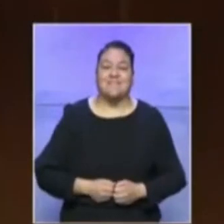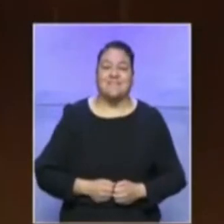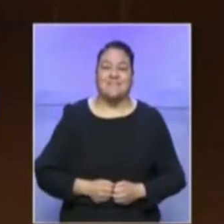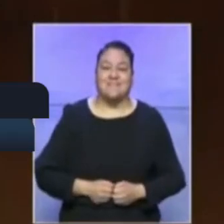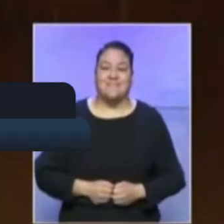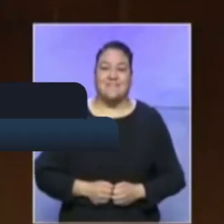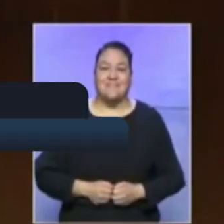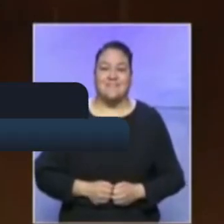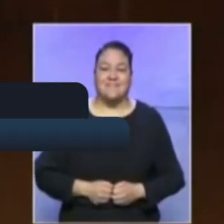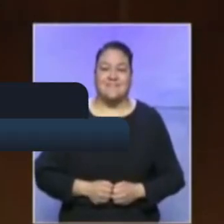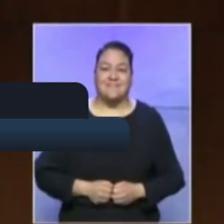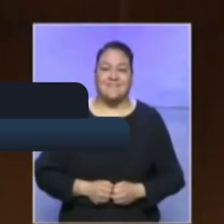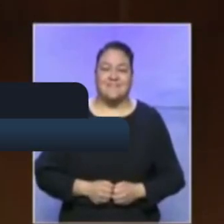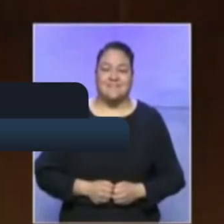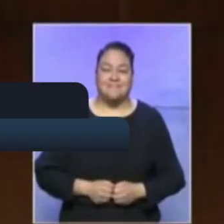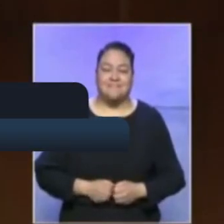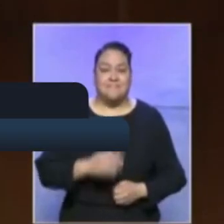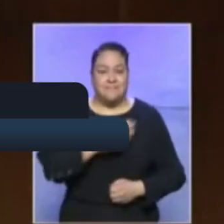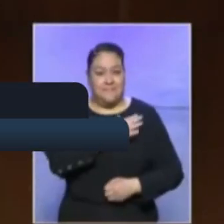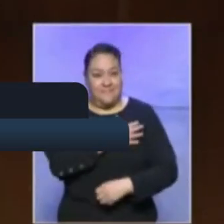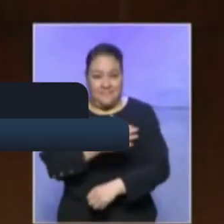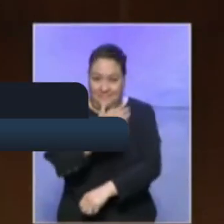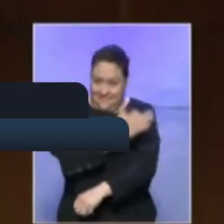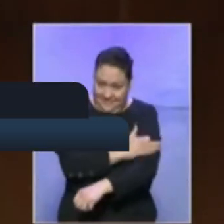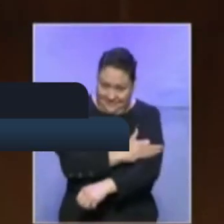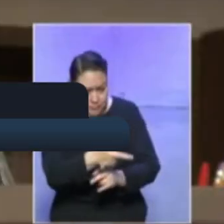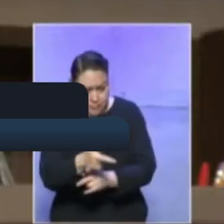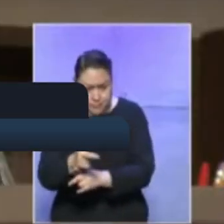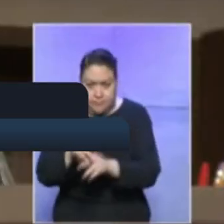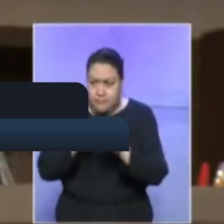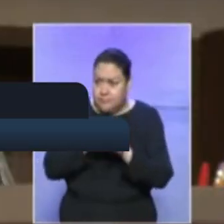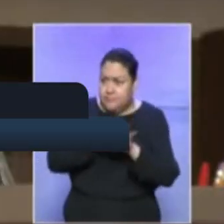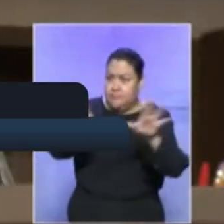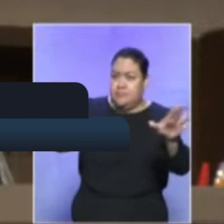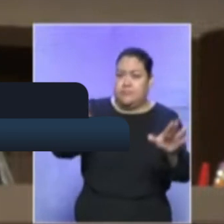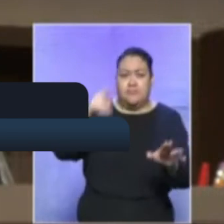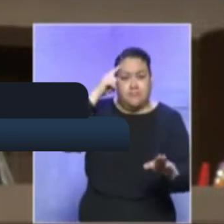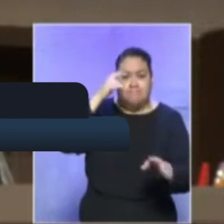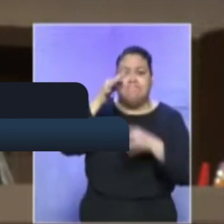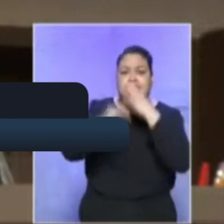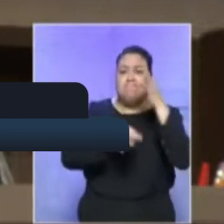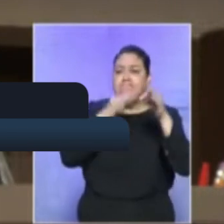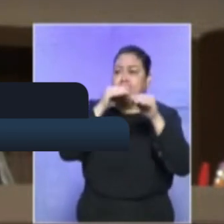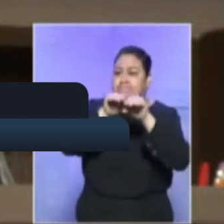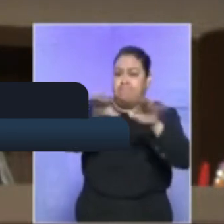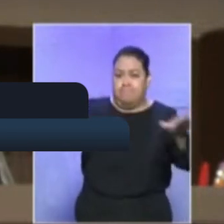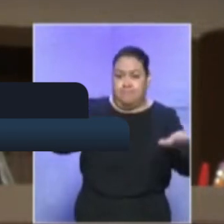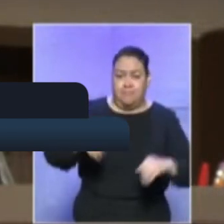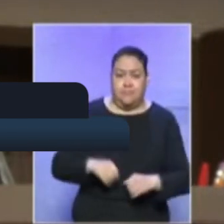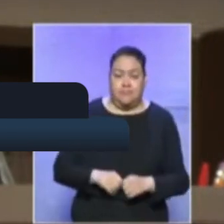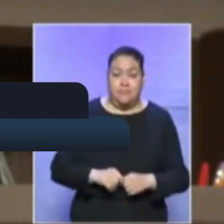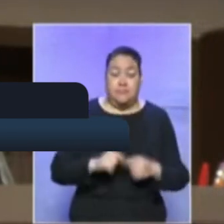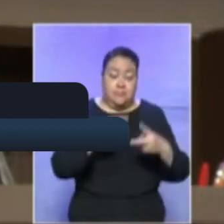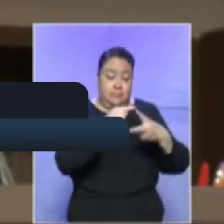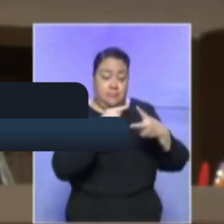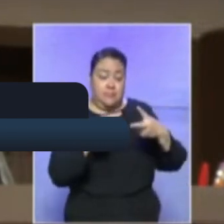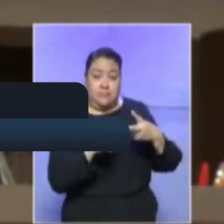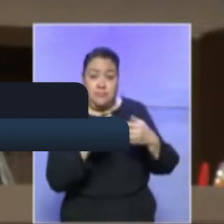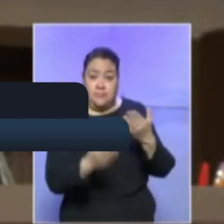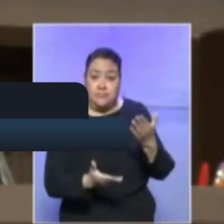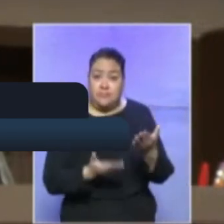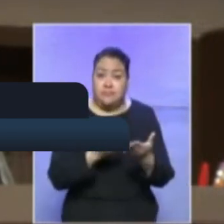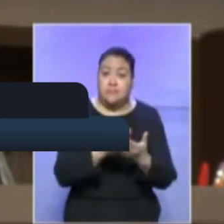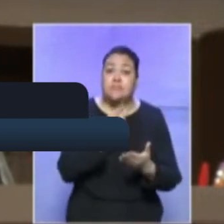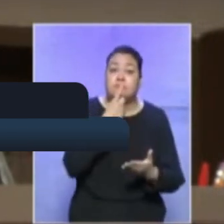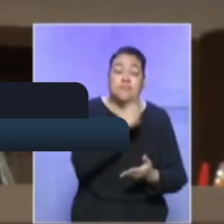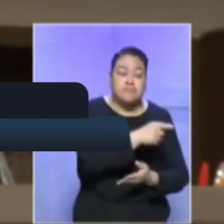el magistrado del tribunal electoral Reyes Rodríguez Mondragón propuso redirigir las impugnaciones contra el proceso de renovación de la dirigencia del